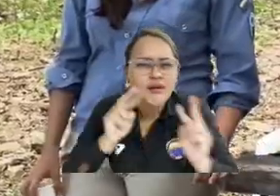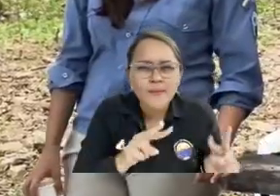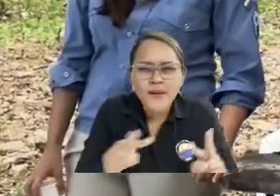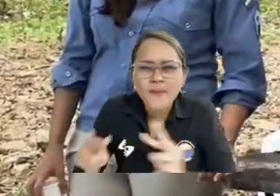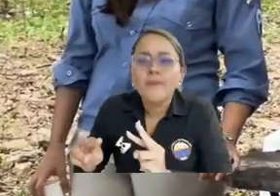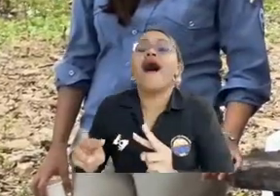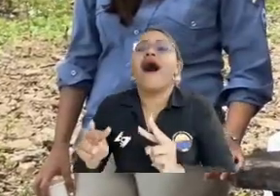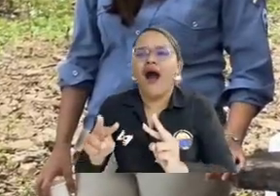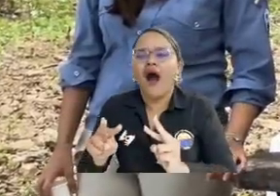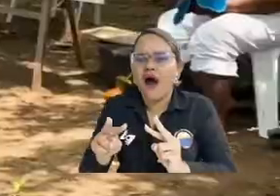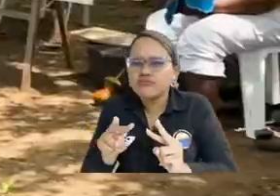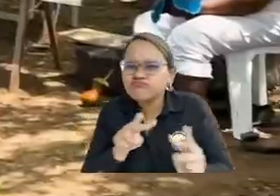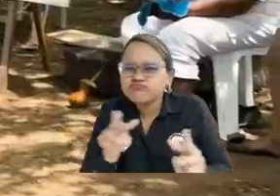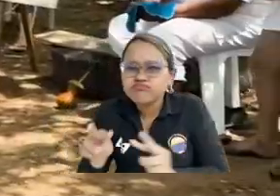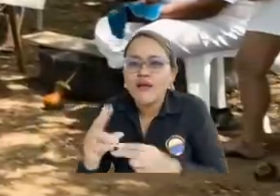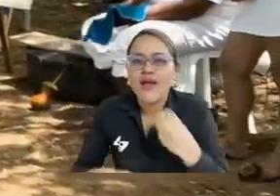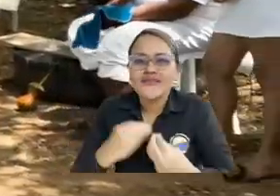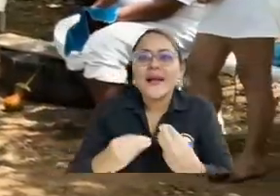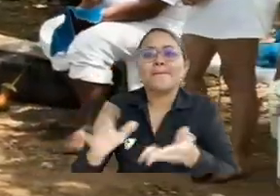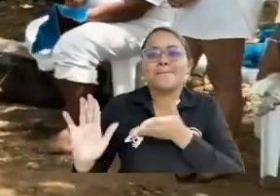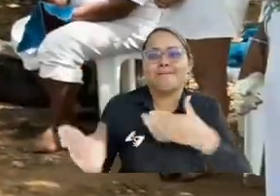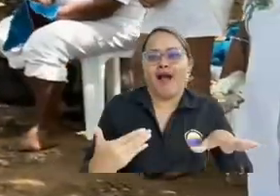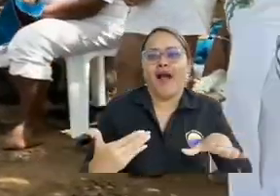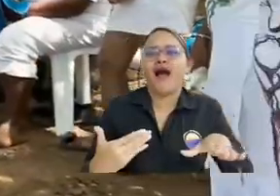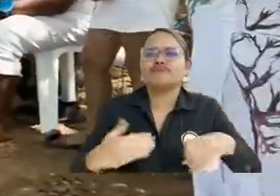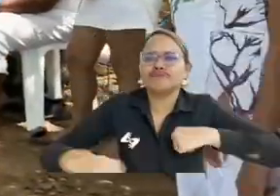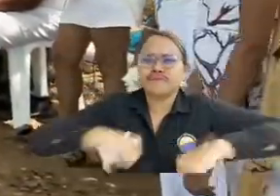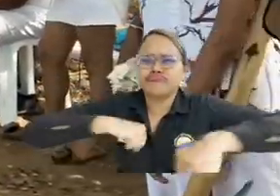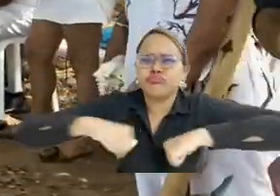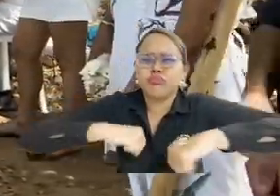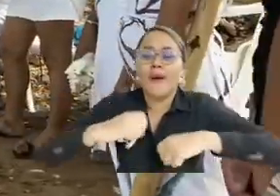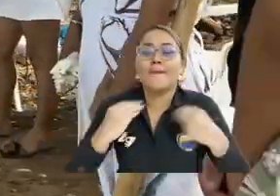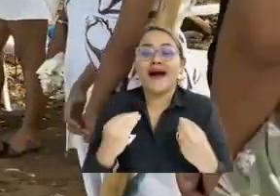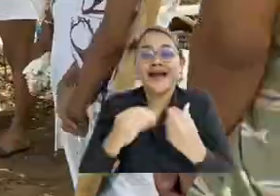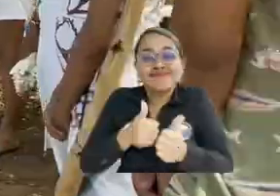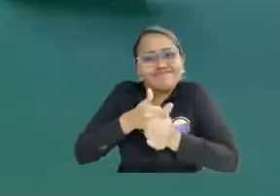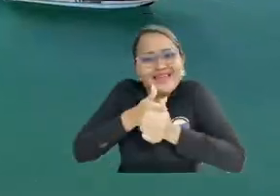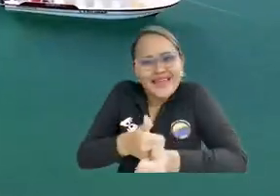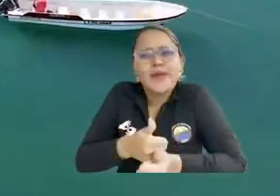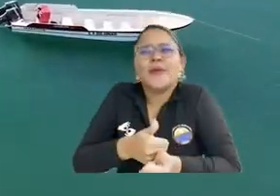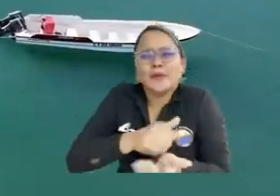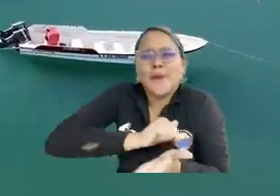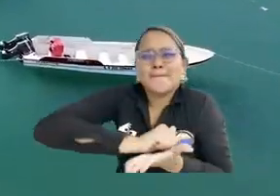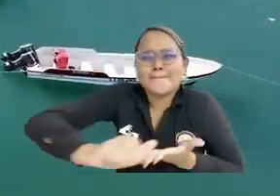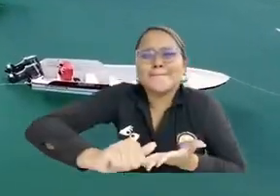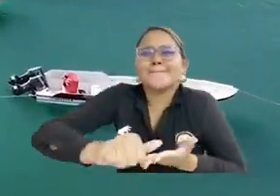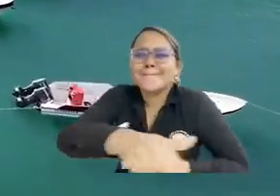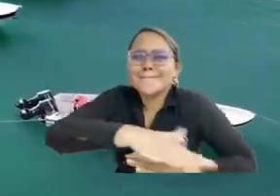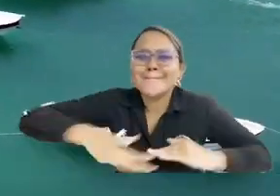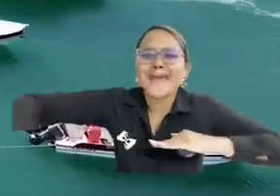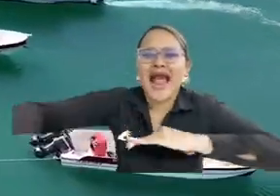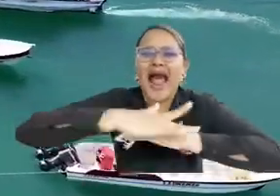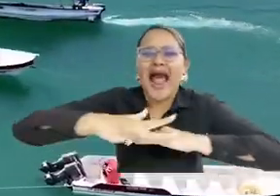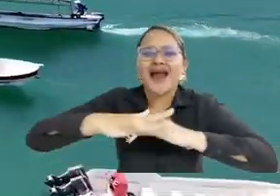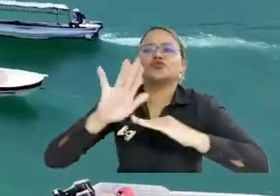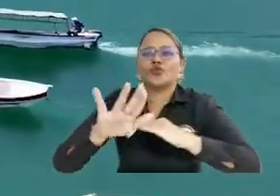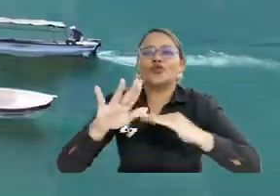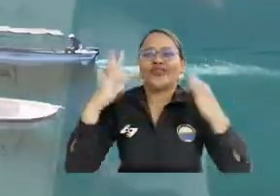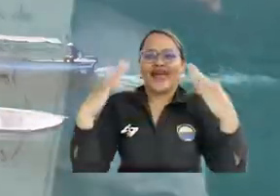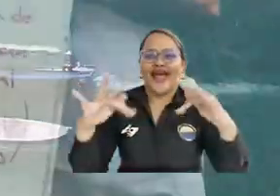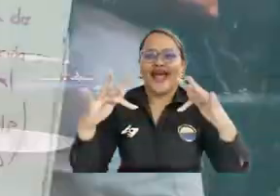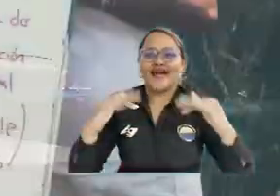y elaboración de un plan de acción para el seguimiento al espacio sagrado de la Bahía de Taganga.